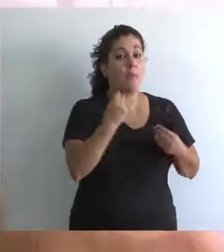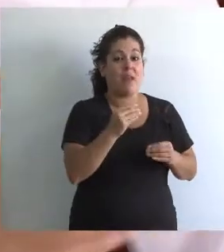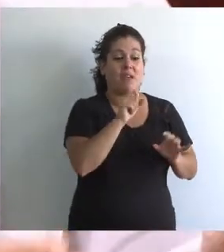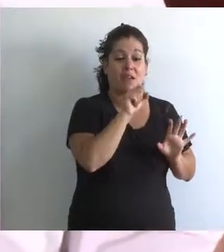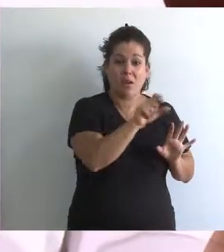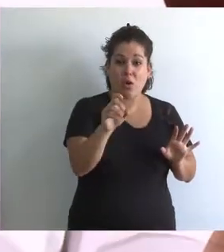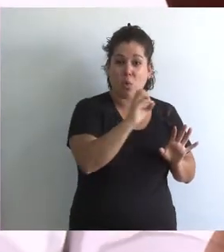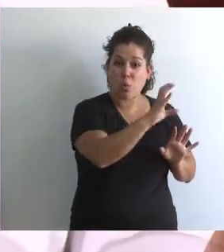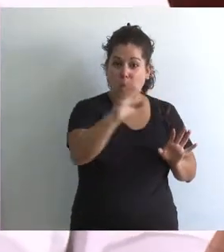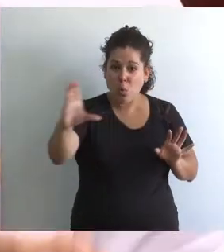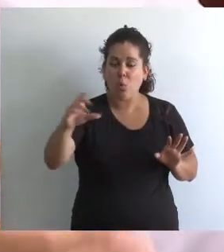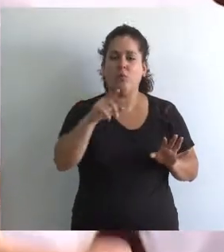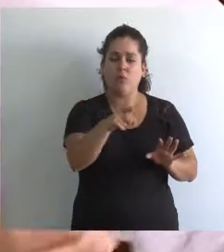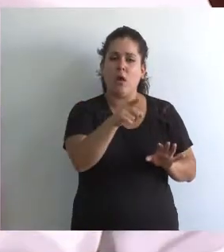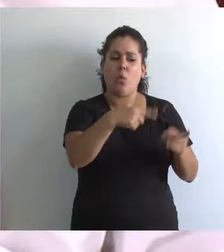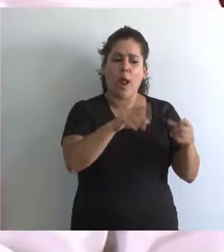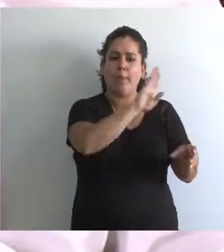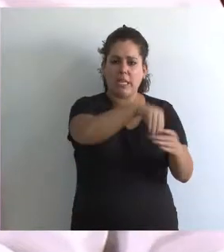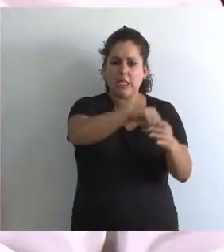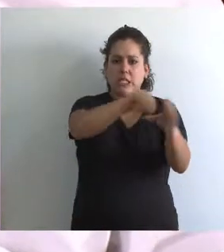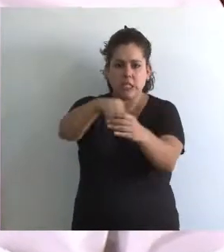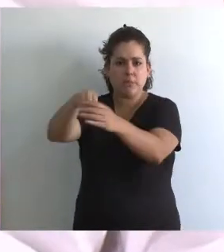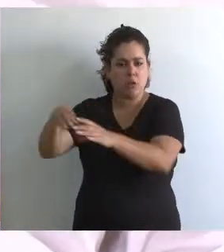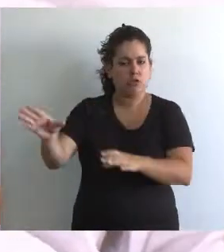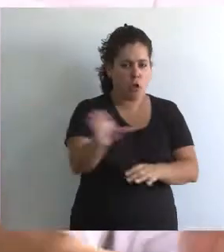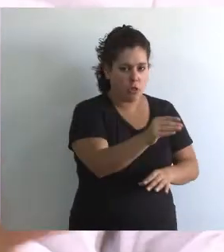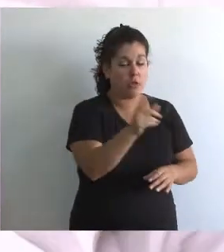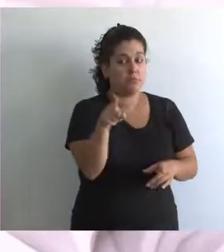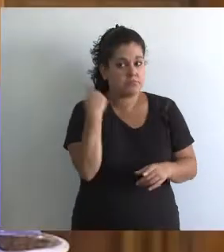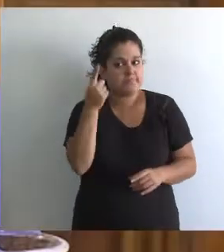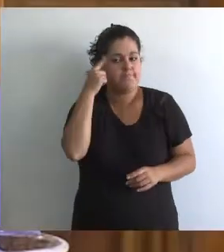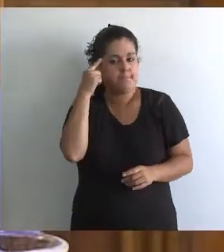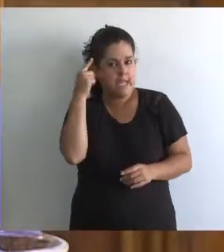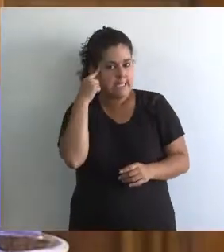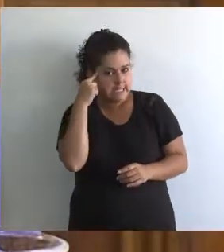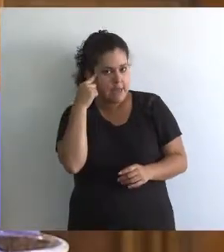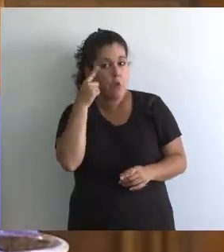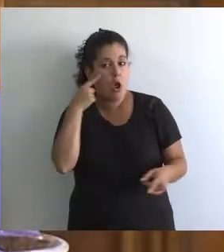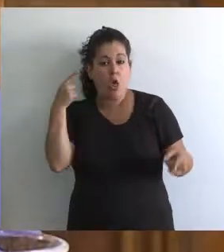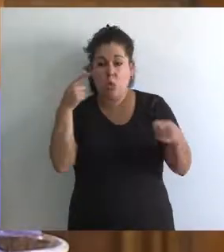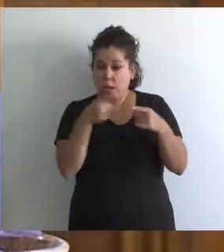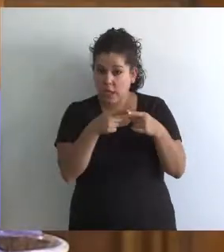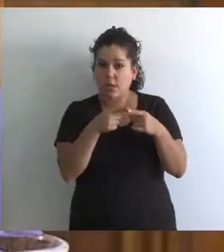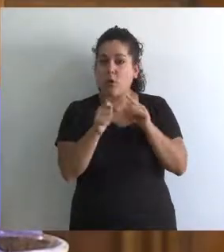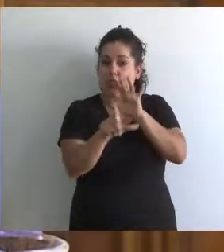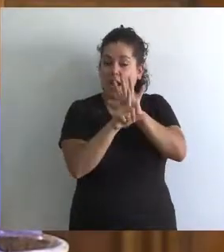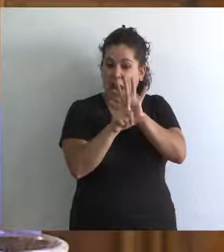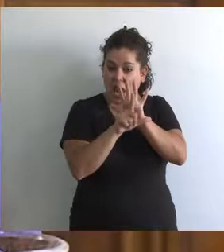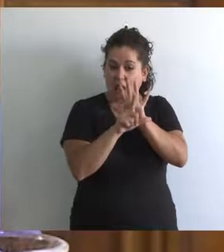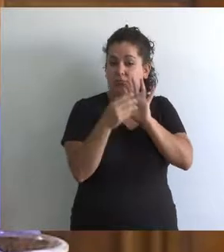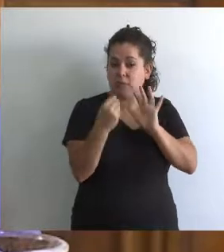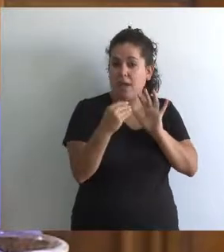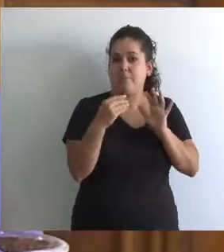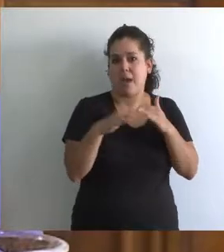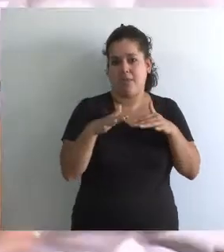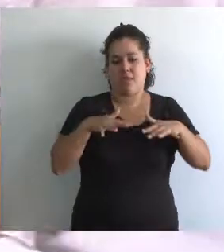que los propios clubes hagan un presupuesto participativo. Y pensamos que el objetivo de la ley